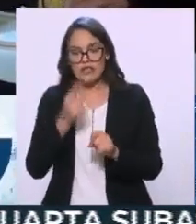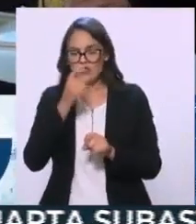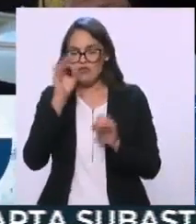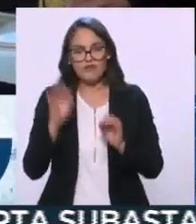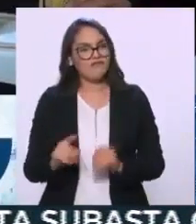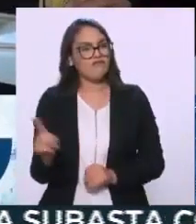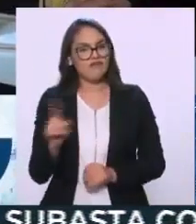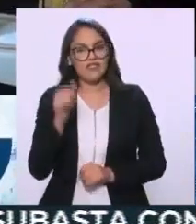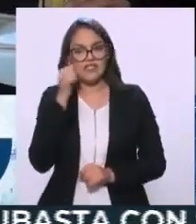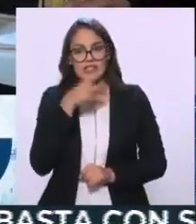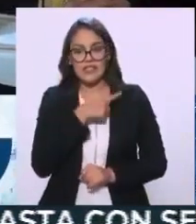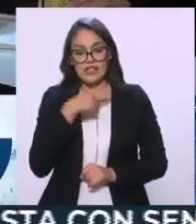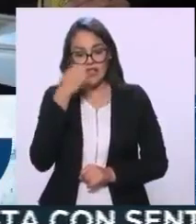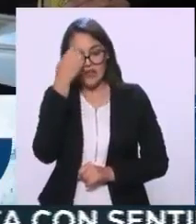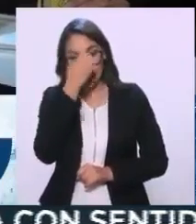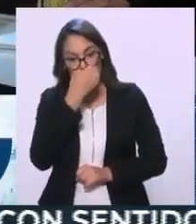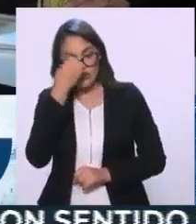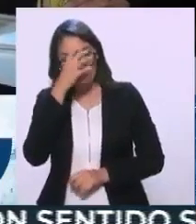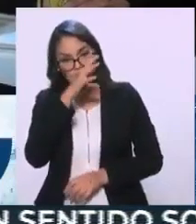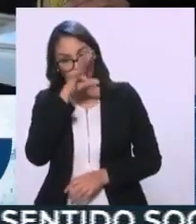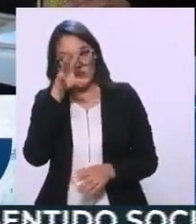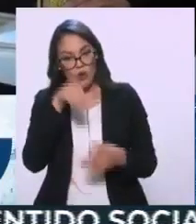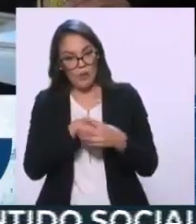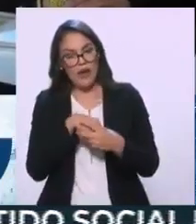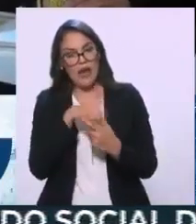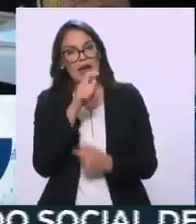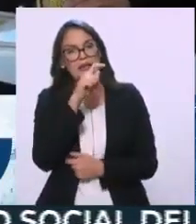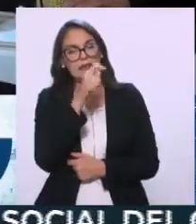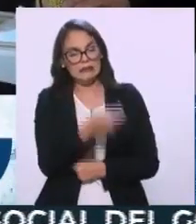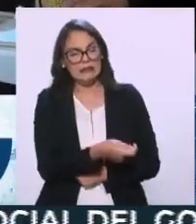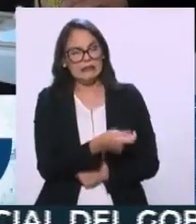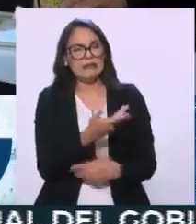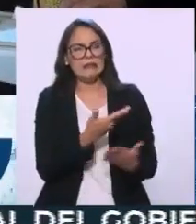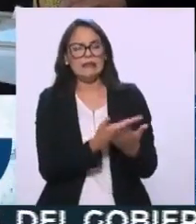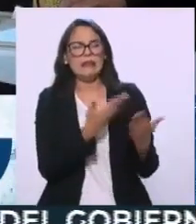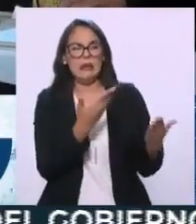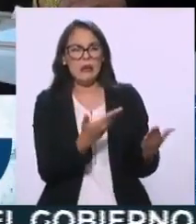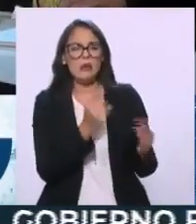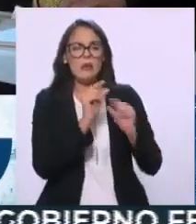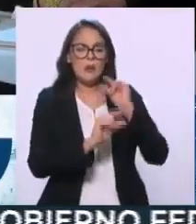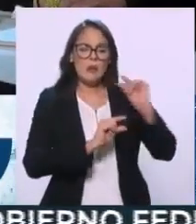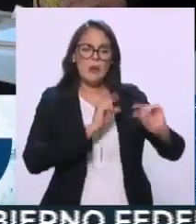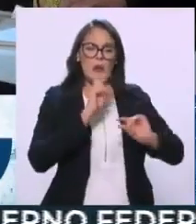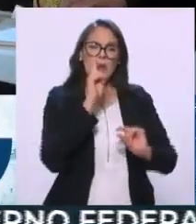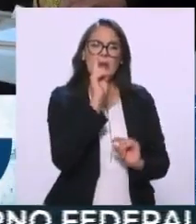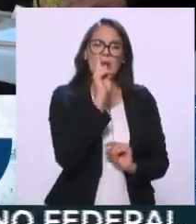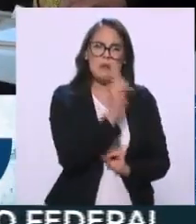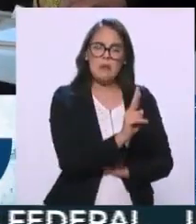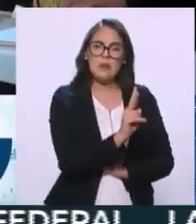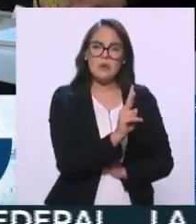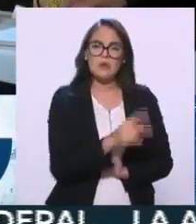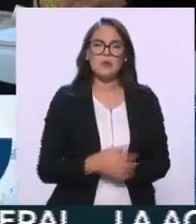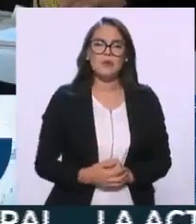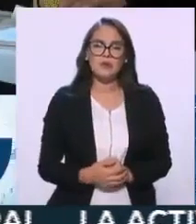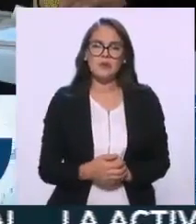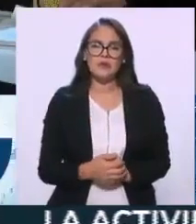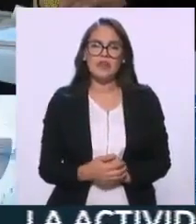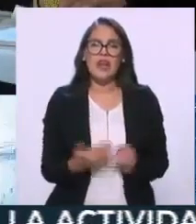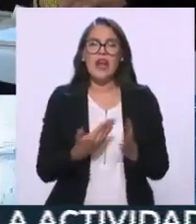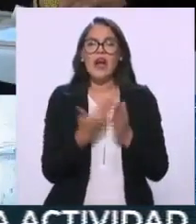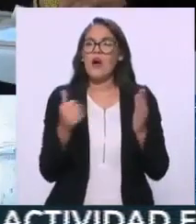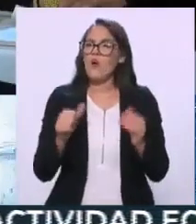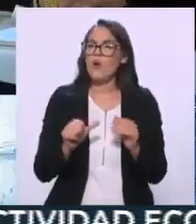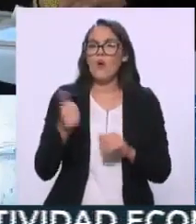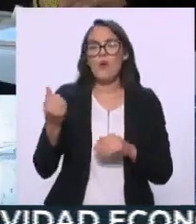examen muy serio de lo que es el capitalismo actualmente, y ahora, por supuesto, se ha adquirido esta nueva